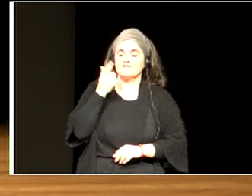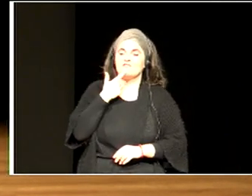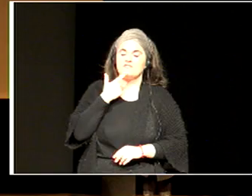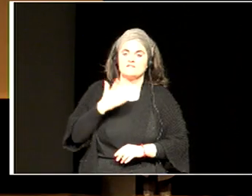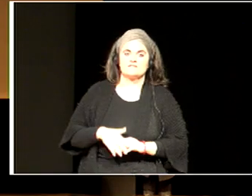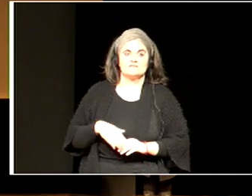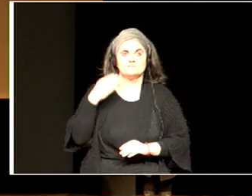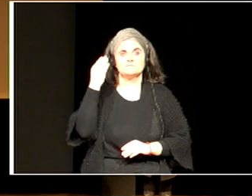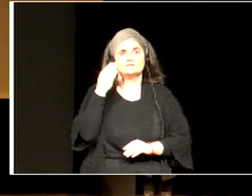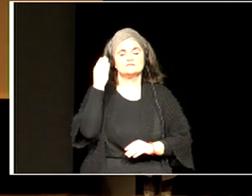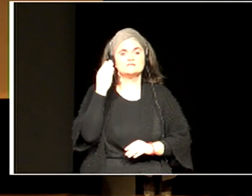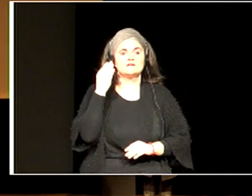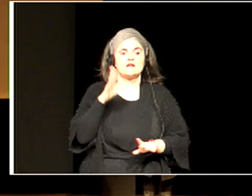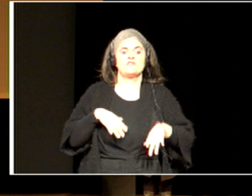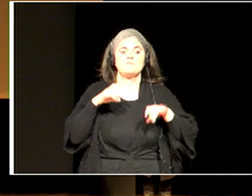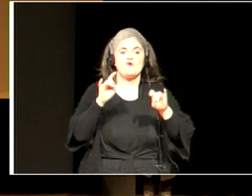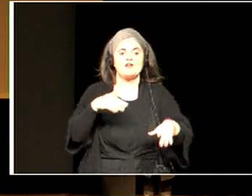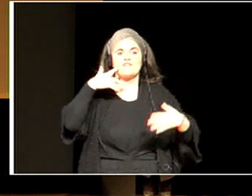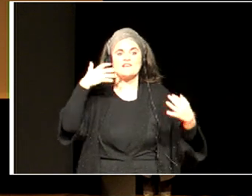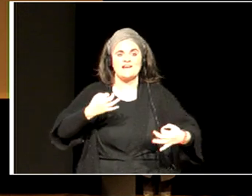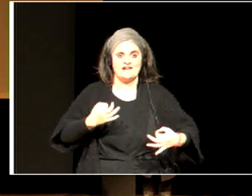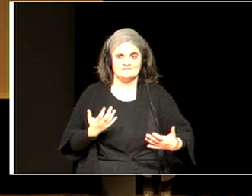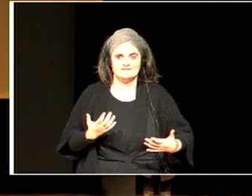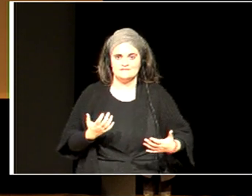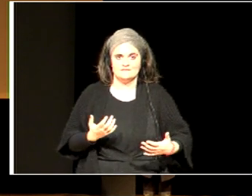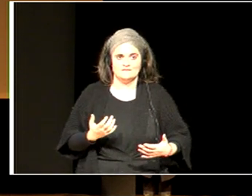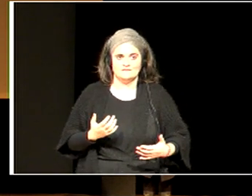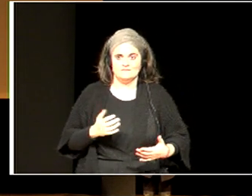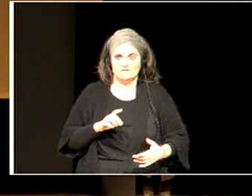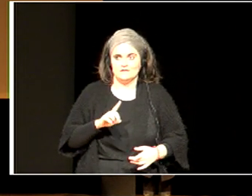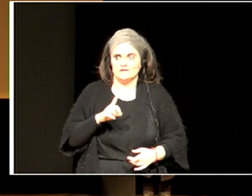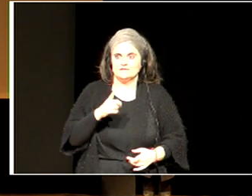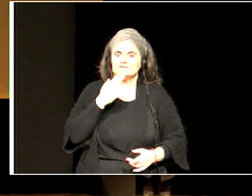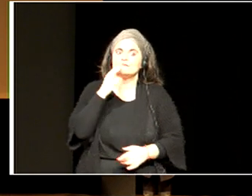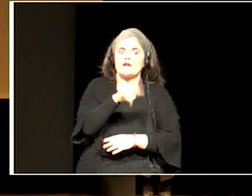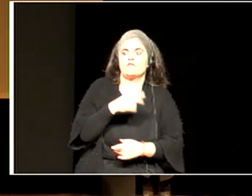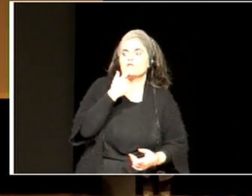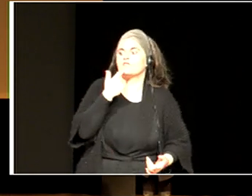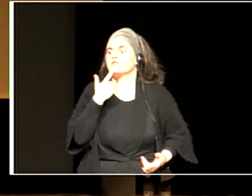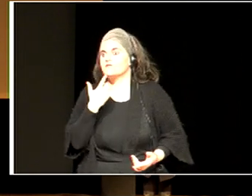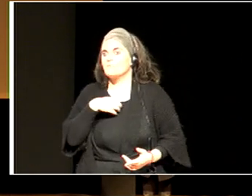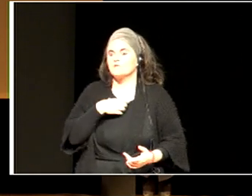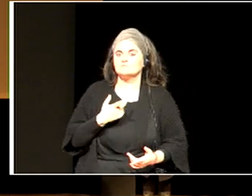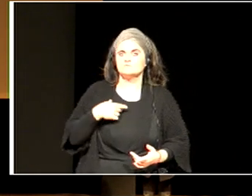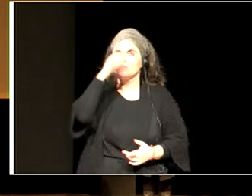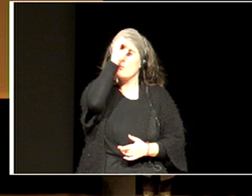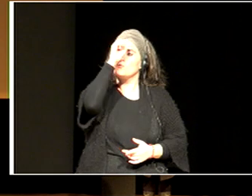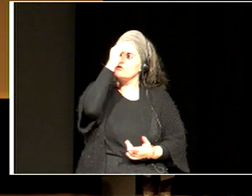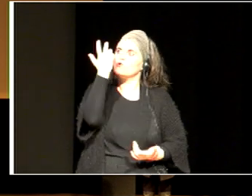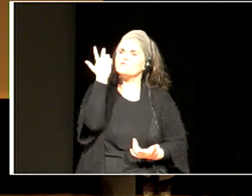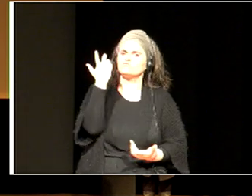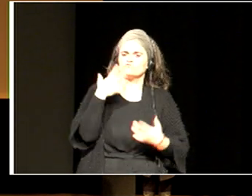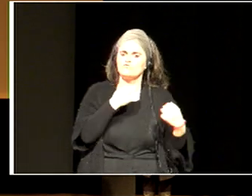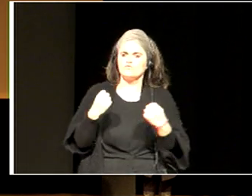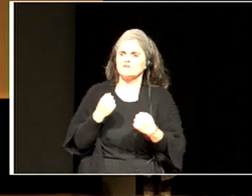pensando que la democracia es real y que cualquiera que tenga razón puede decirla y que cualquiera que tenga una opinión razonada y argumentada